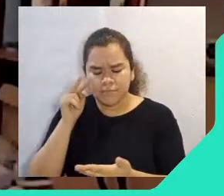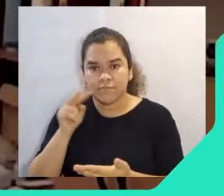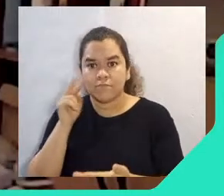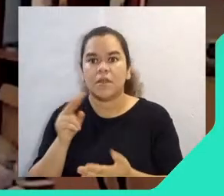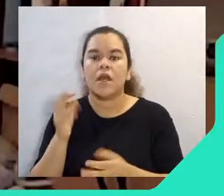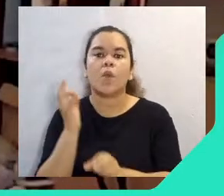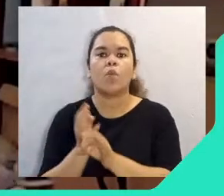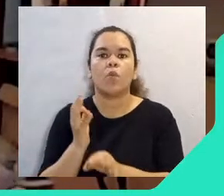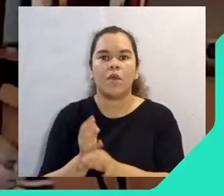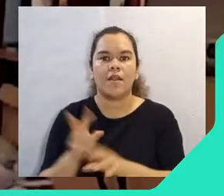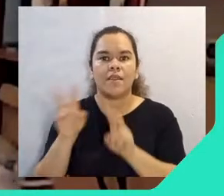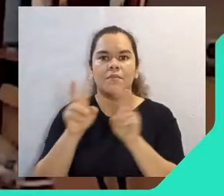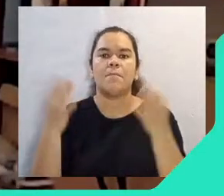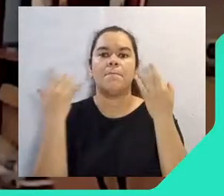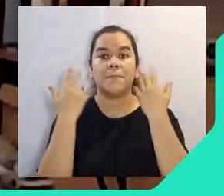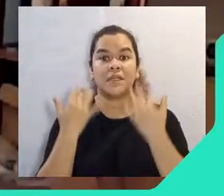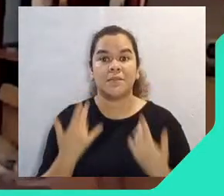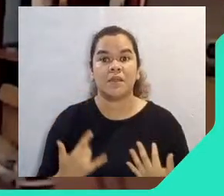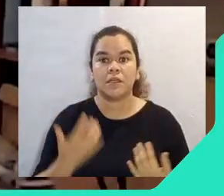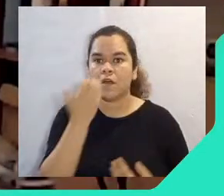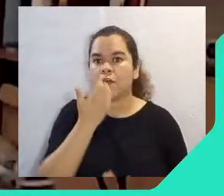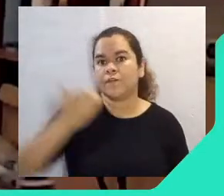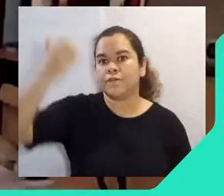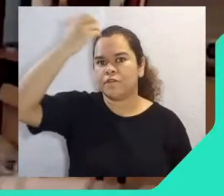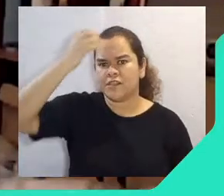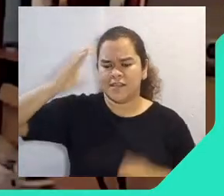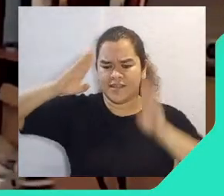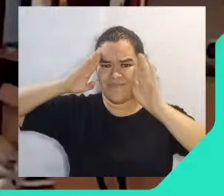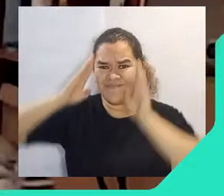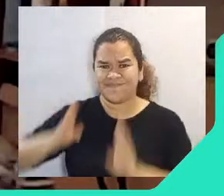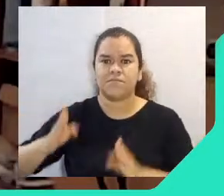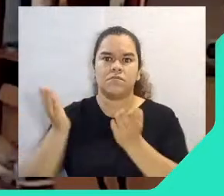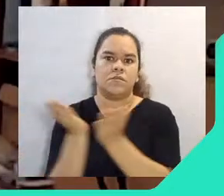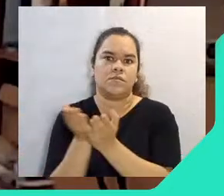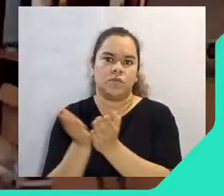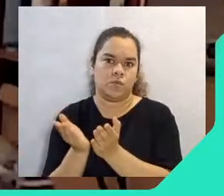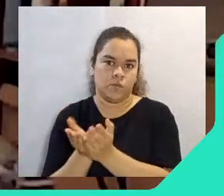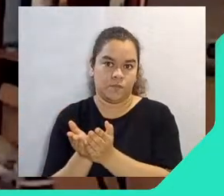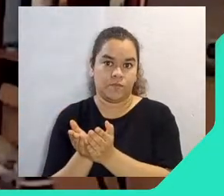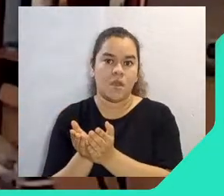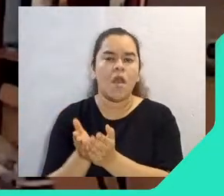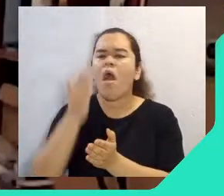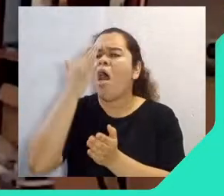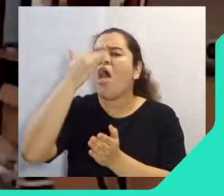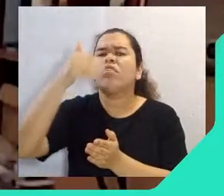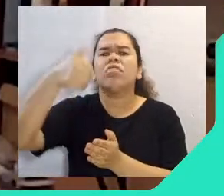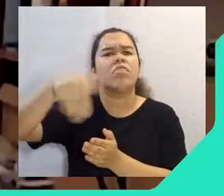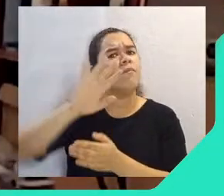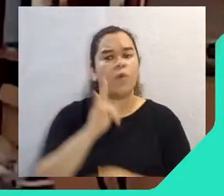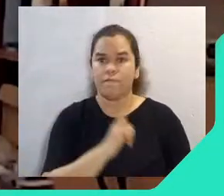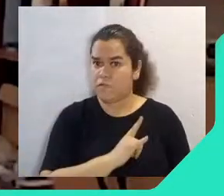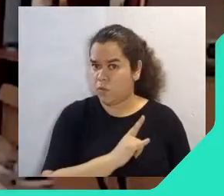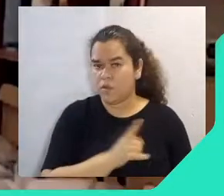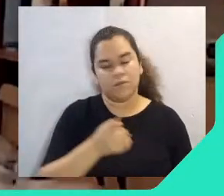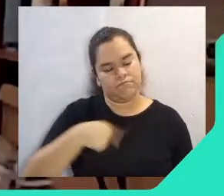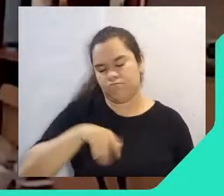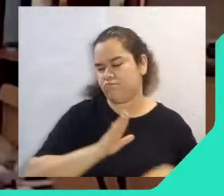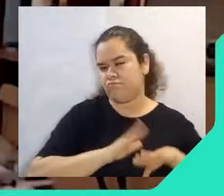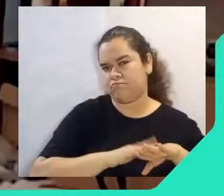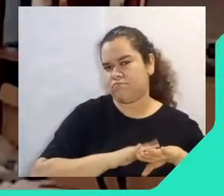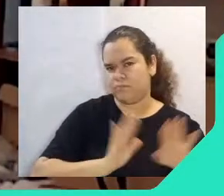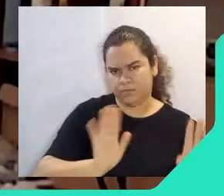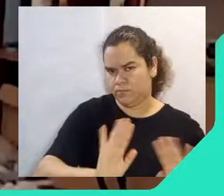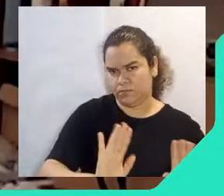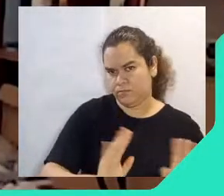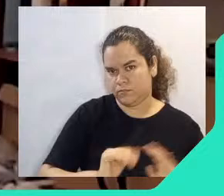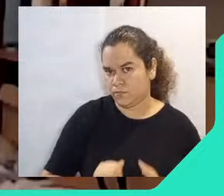relacionados con la matemática y la física que le enseñaron en el secundario. Después de los conocimientos de la universidad, nos encargamos nosotros.